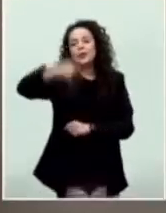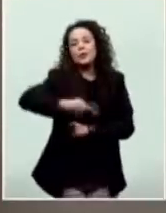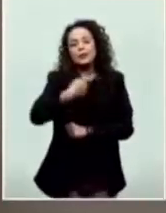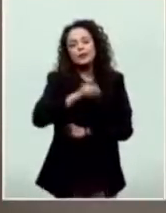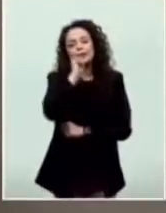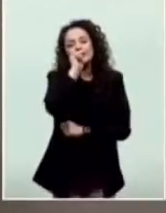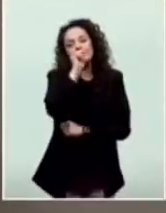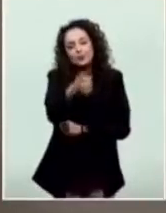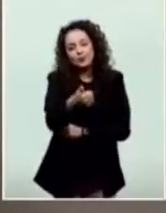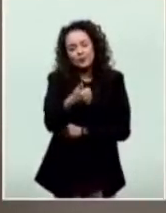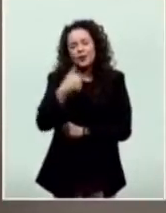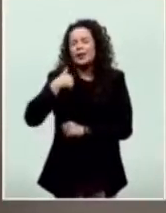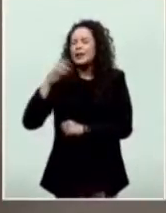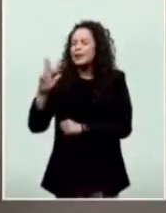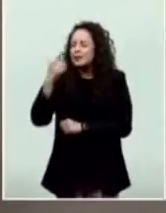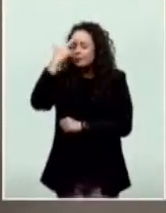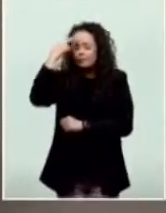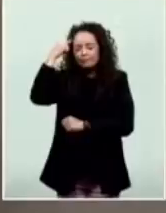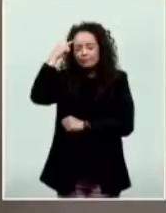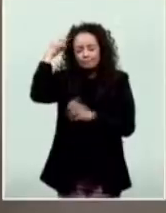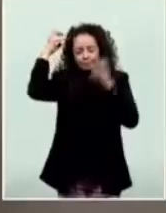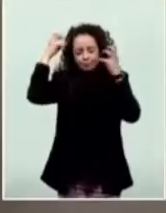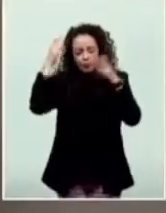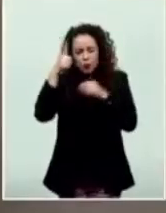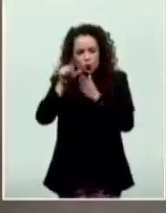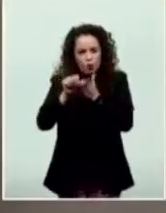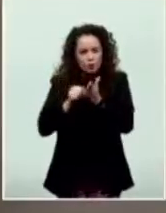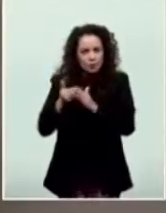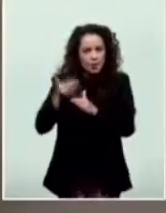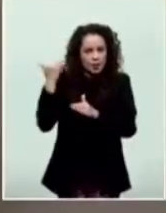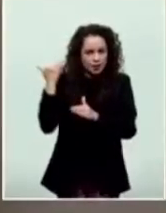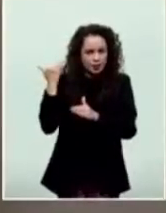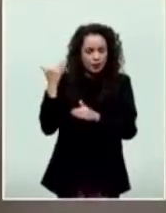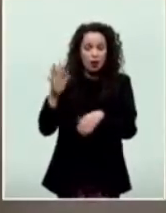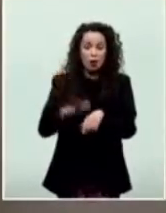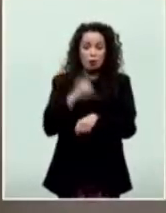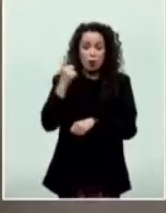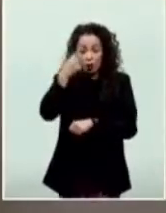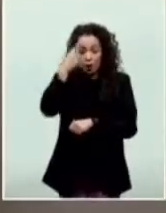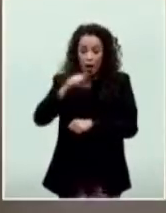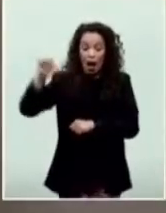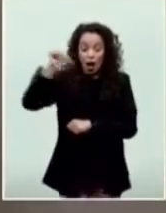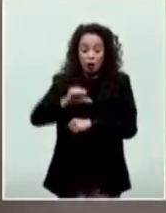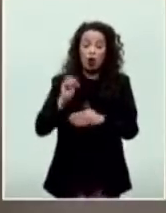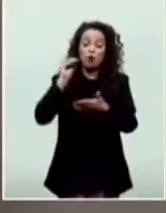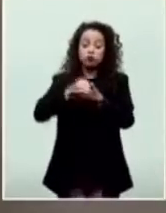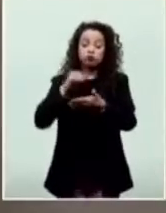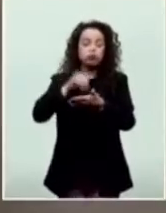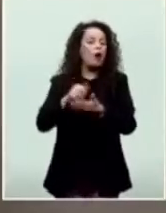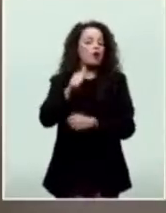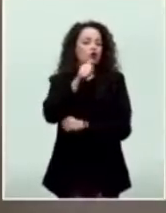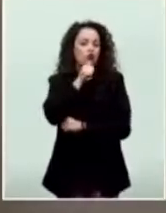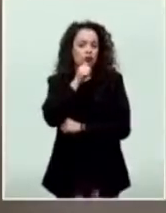Según recuerdo del dato de hace un mes, porque la verdad no lo actualicé para el día de hoy, les soy franco, había alrededor de